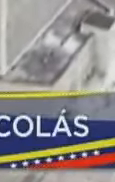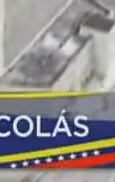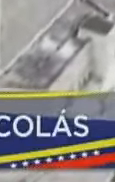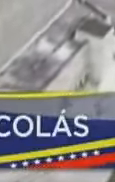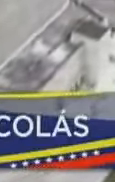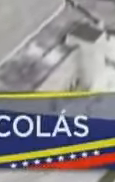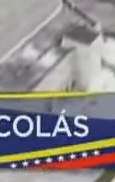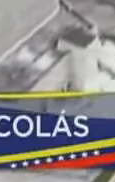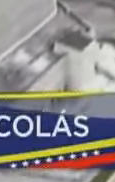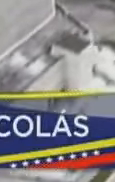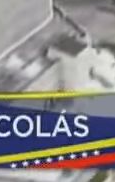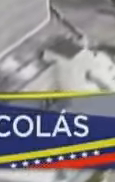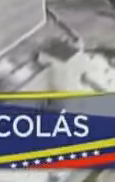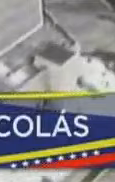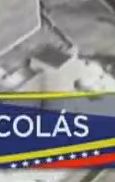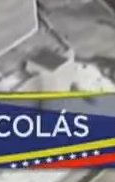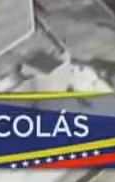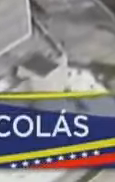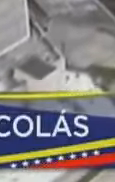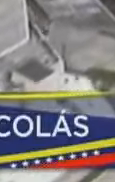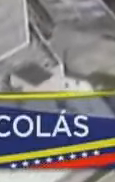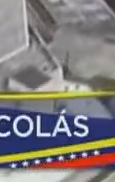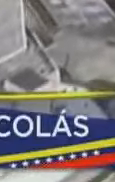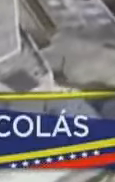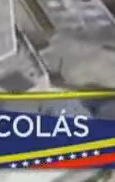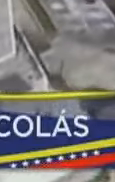productiva diversificada de nuestro país. Regresamos al lugar.